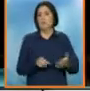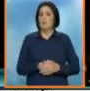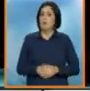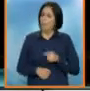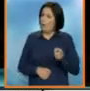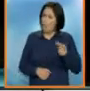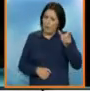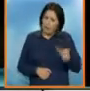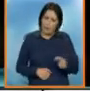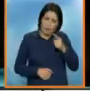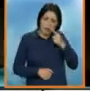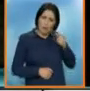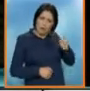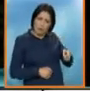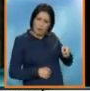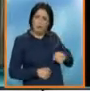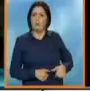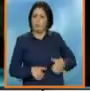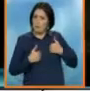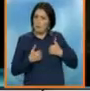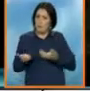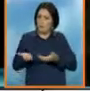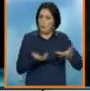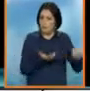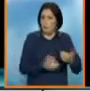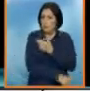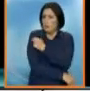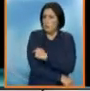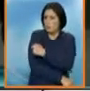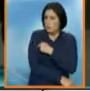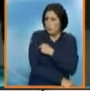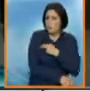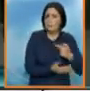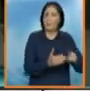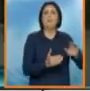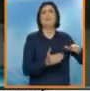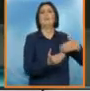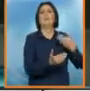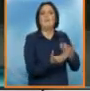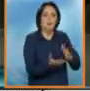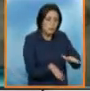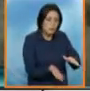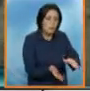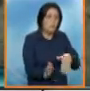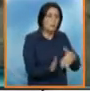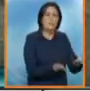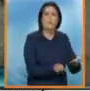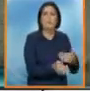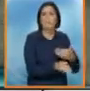Hunter Perales, aún con vida, fue llevado al hospital Honorio Delgado, pero murió a las pocas horas.